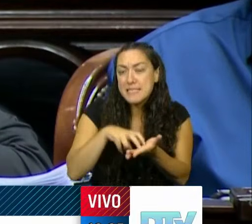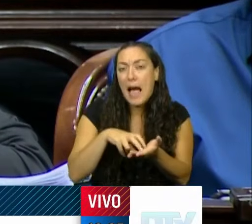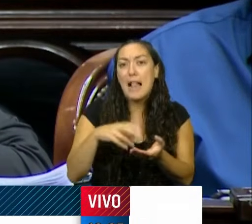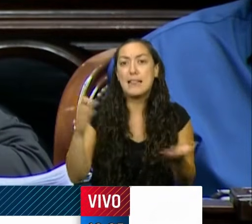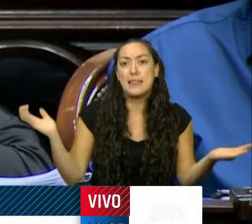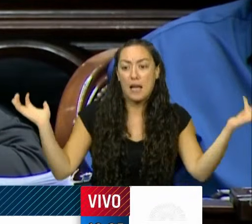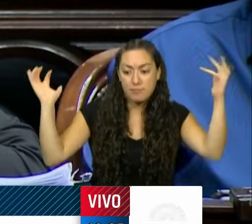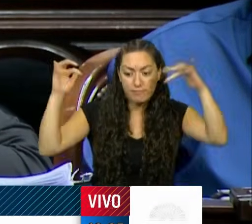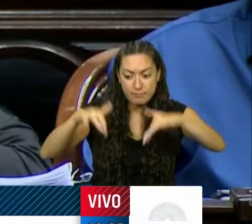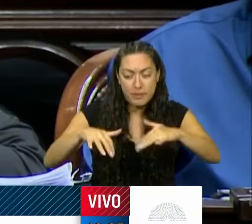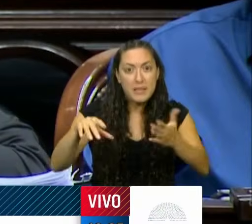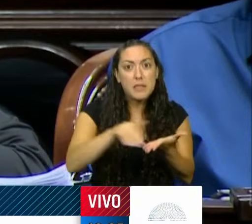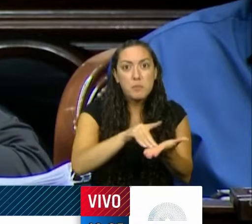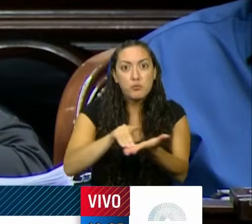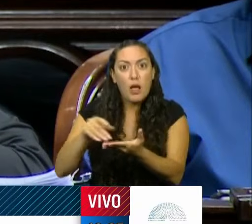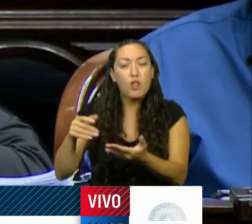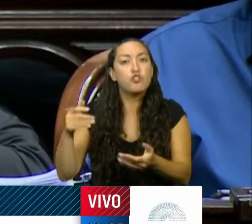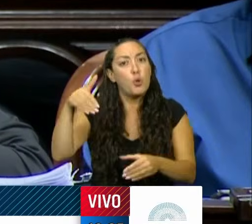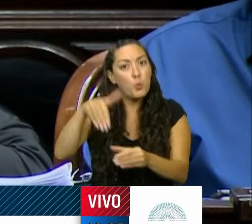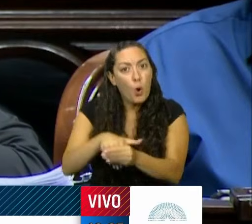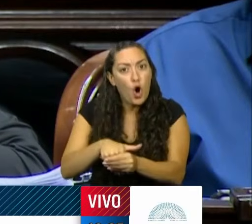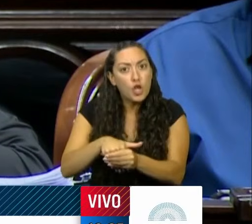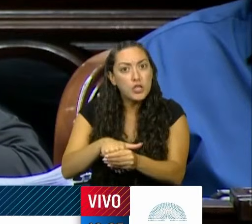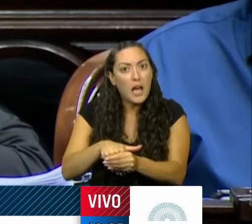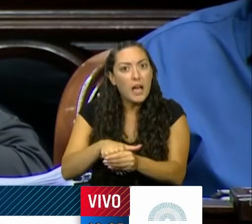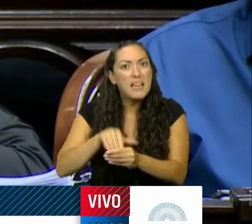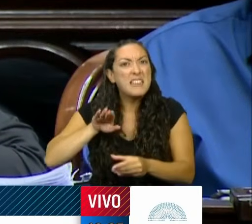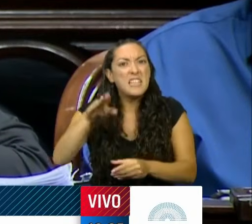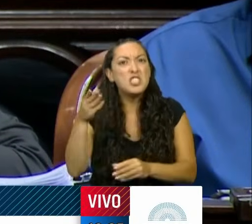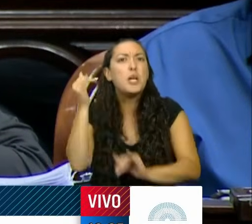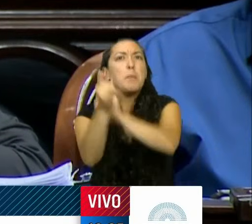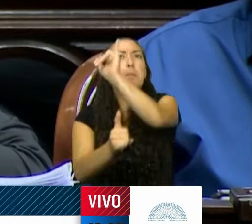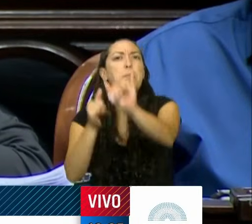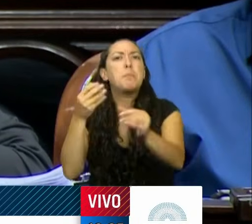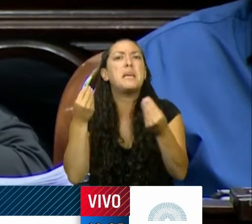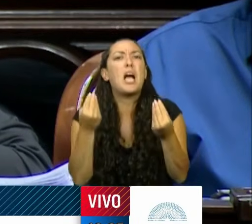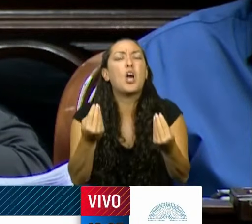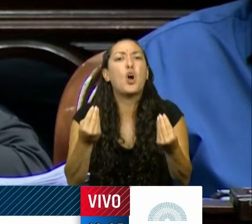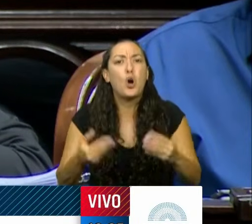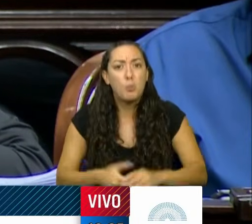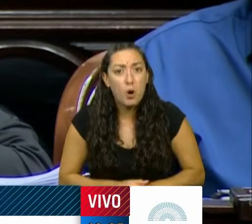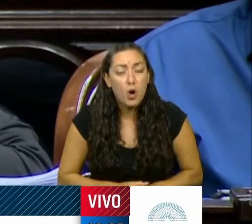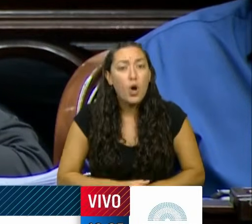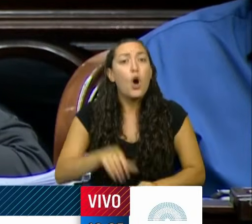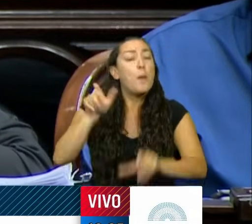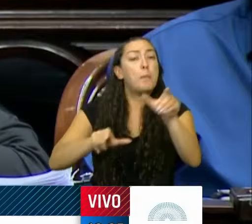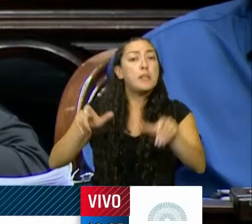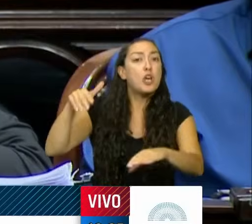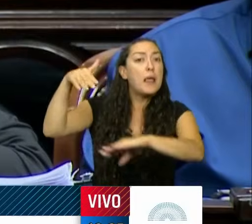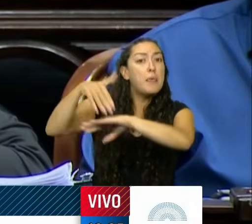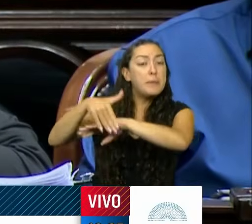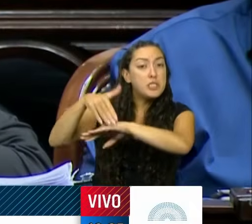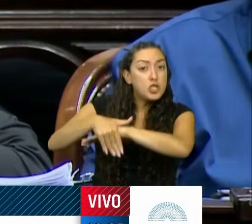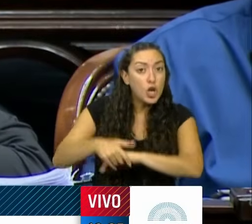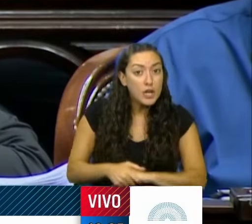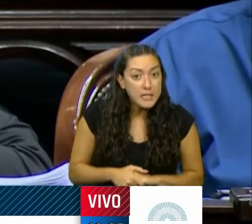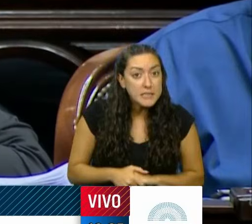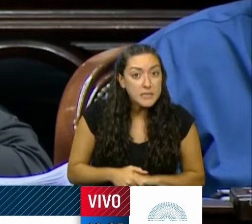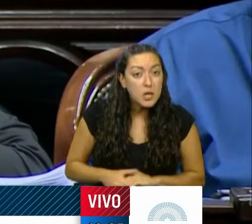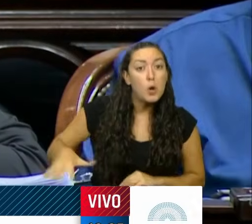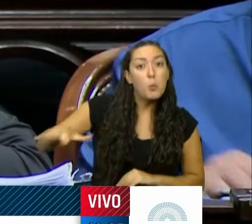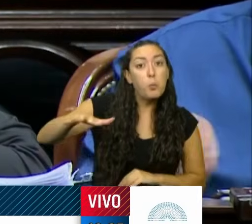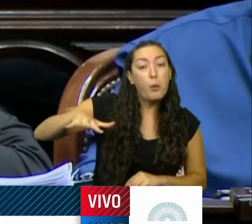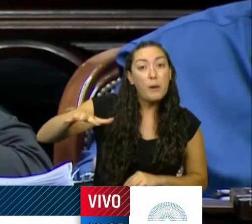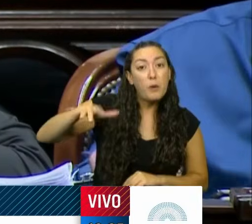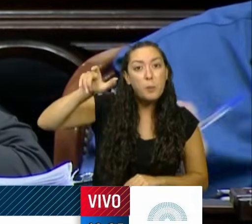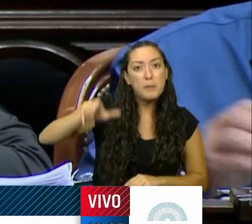dar quórum? O misioneros, o misioneros, al pueblo de